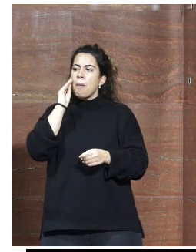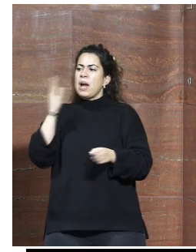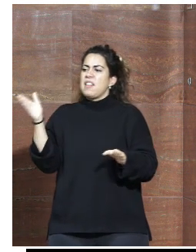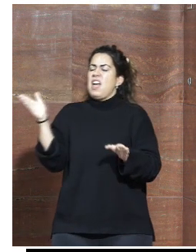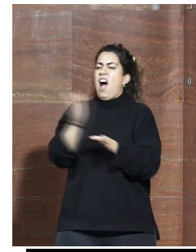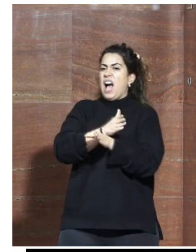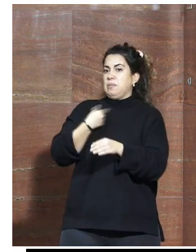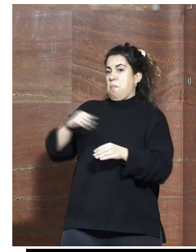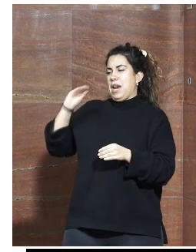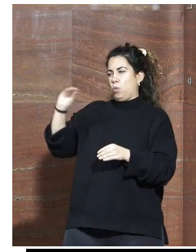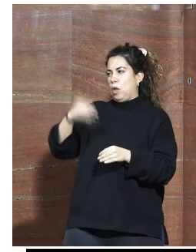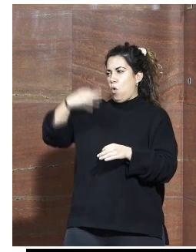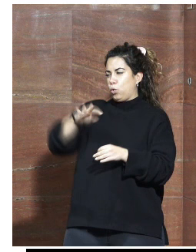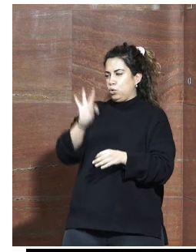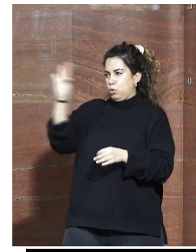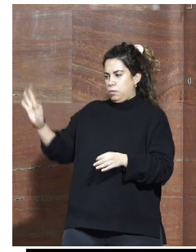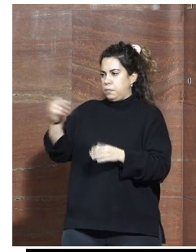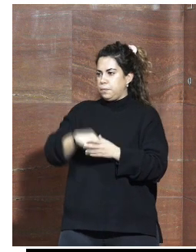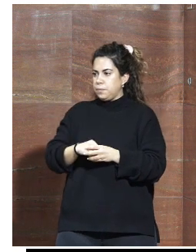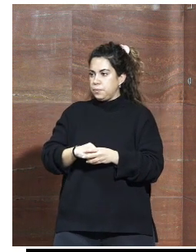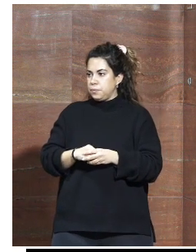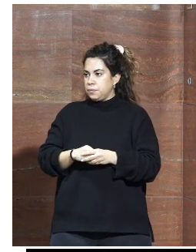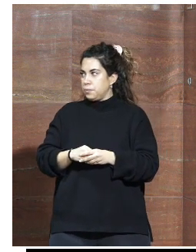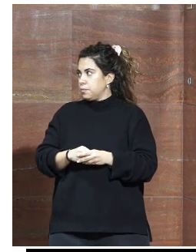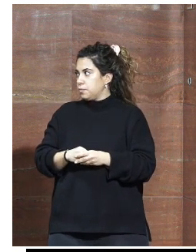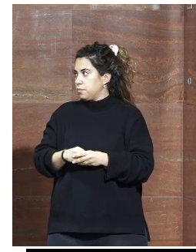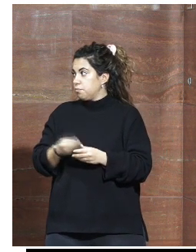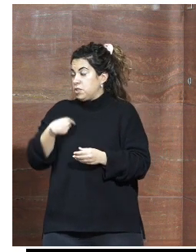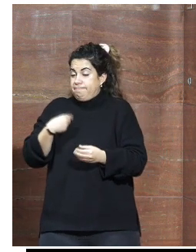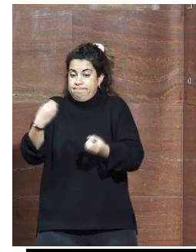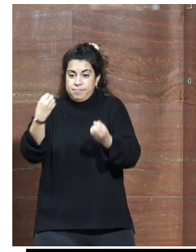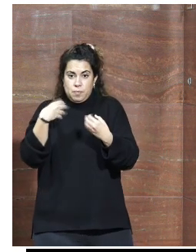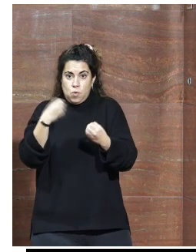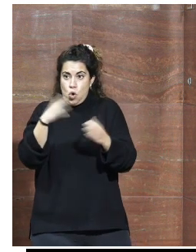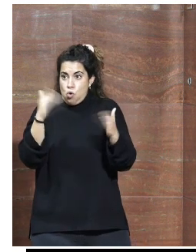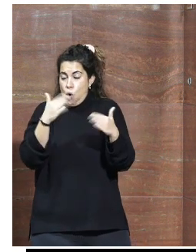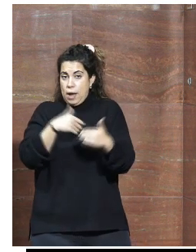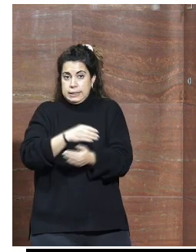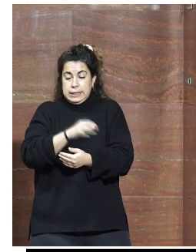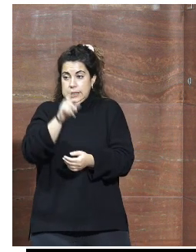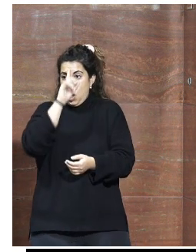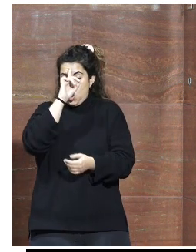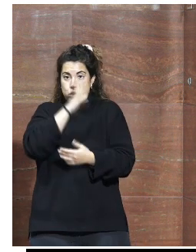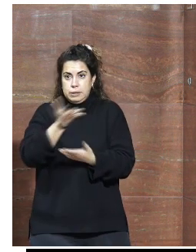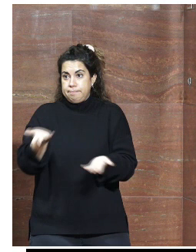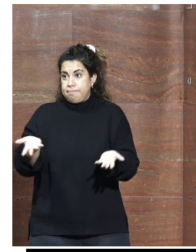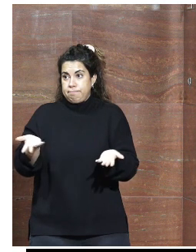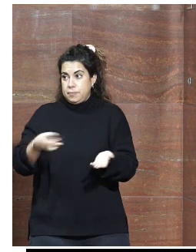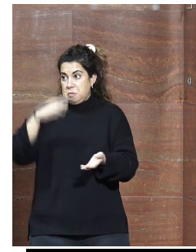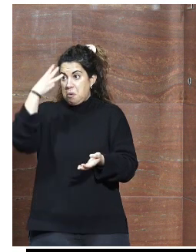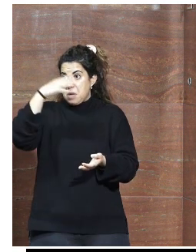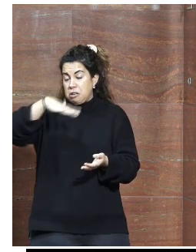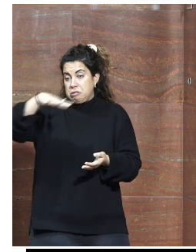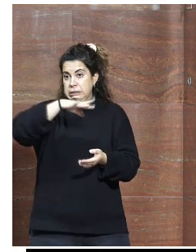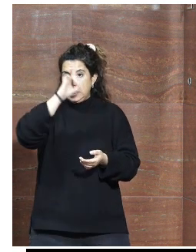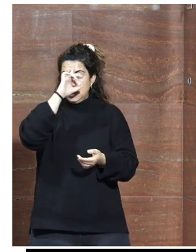hablando tú, Rafa. No tenemos… No hay más información sobre qué planes, a qué planes se refiere, son planes de accesibilidad. ¿Saben